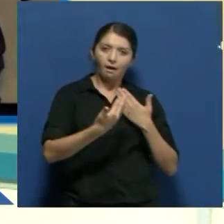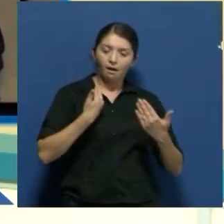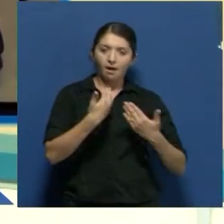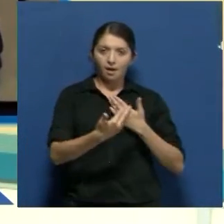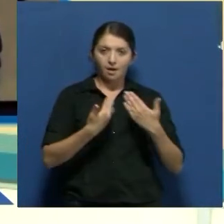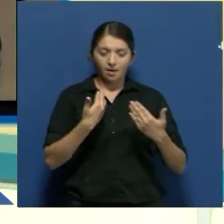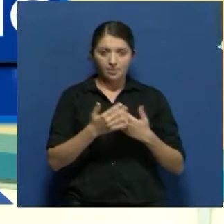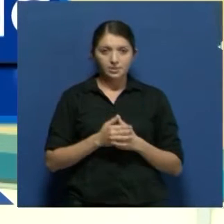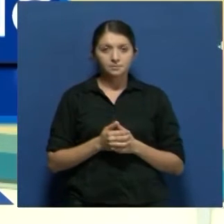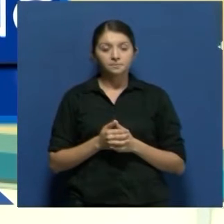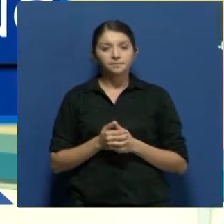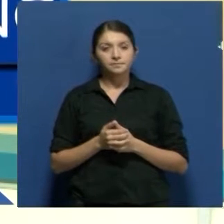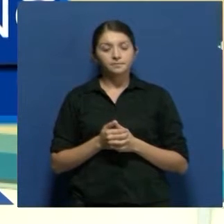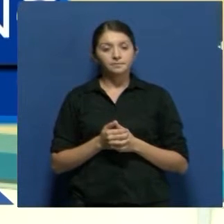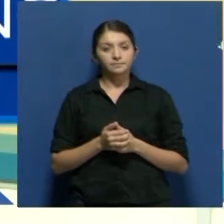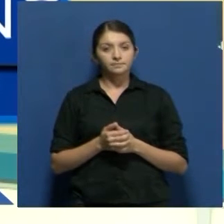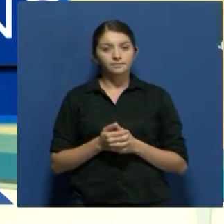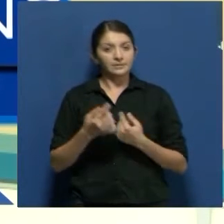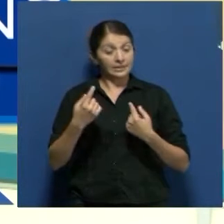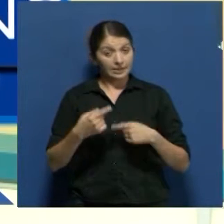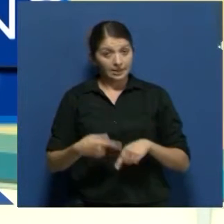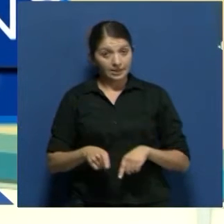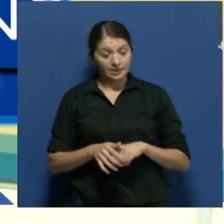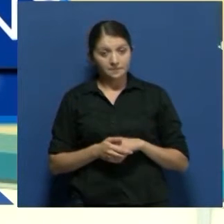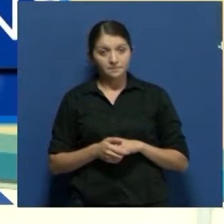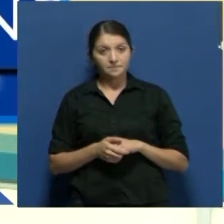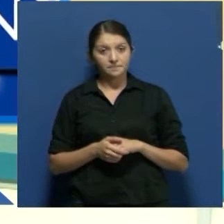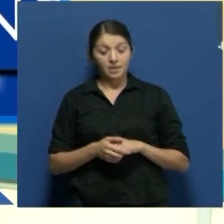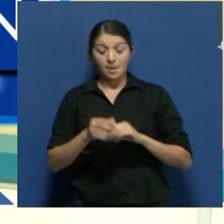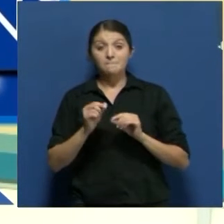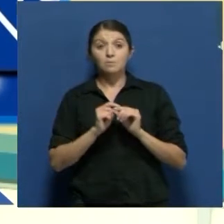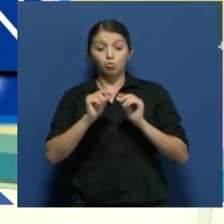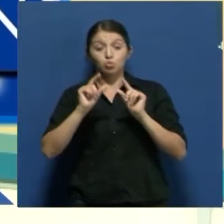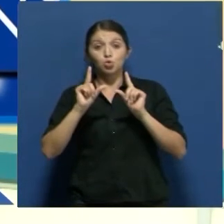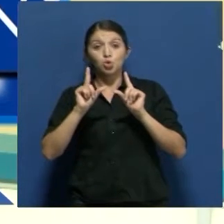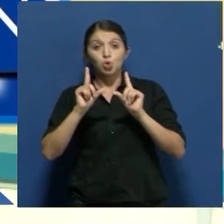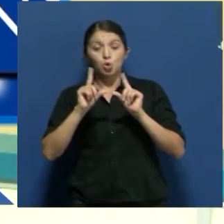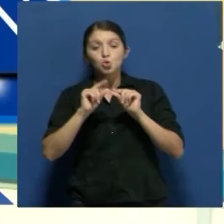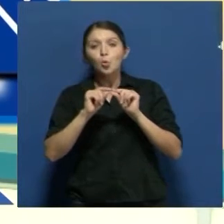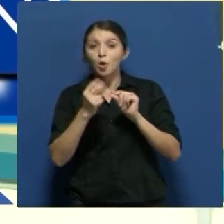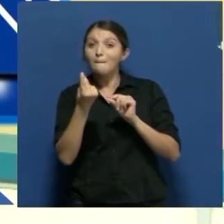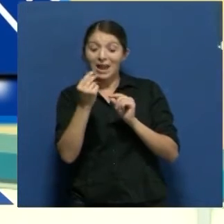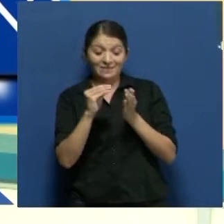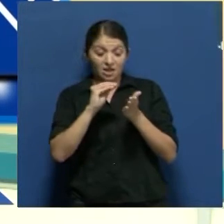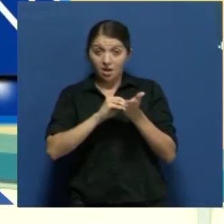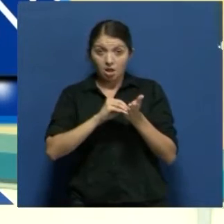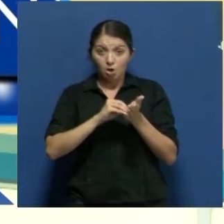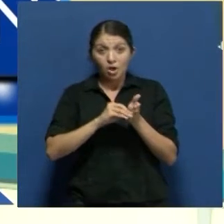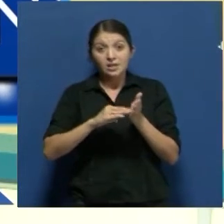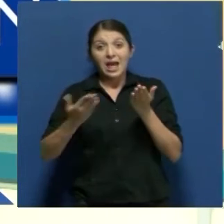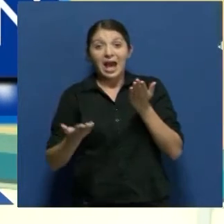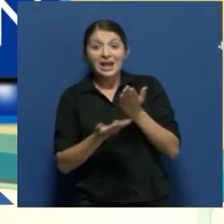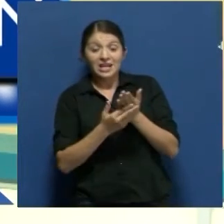el entuerto de la situación, es que están puestos en los anexos del expediente, no así en la resolución, por